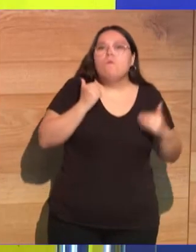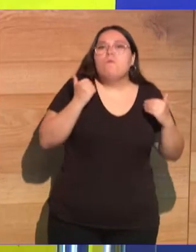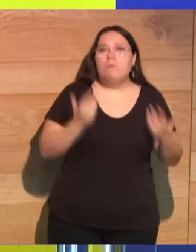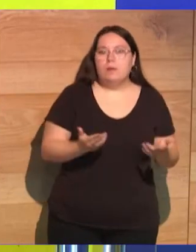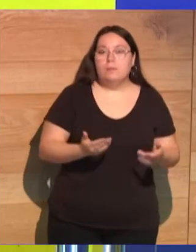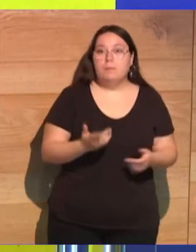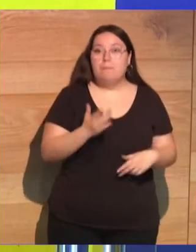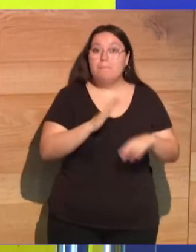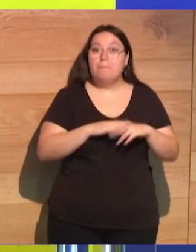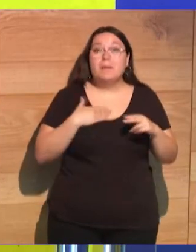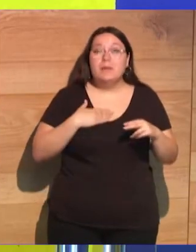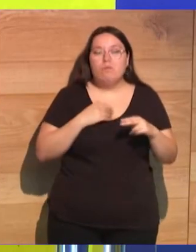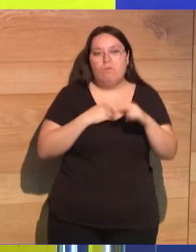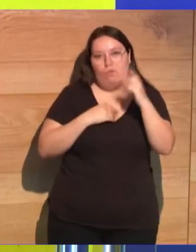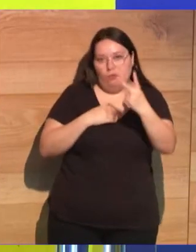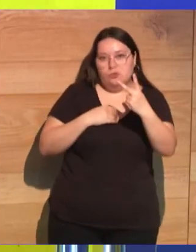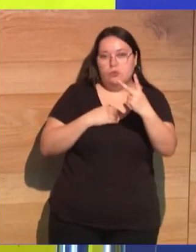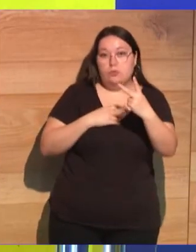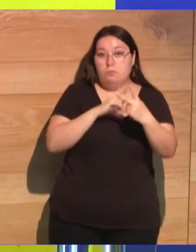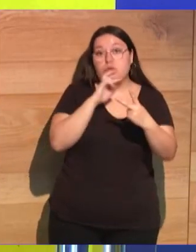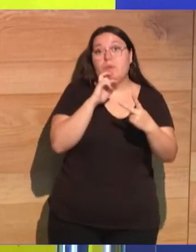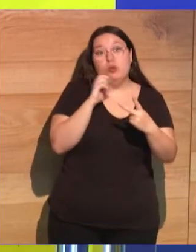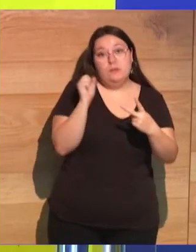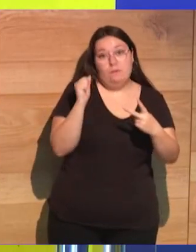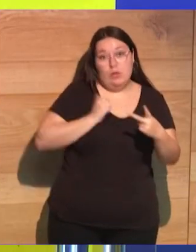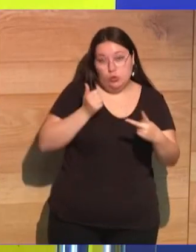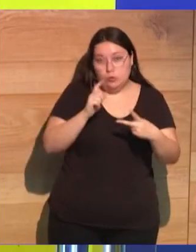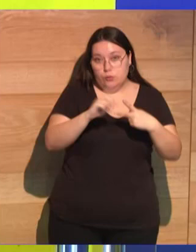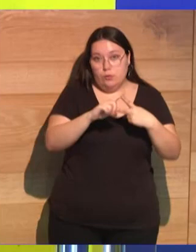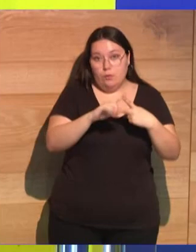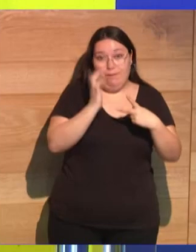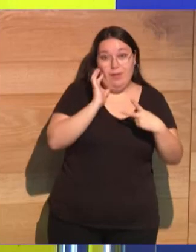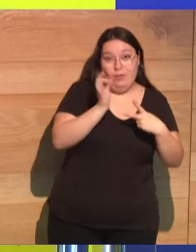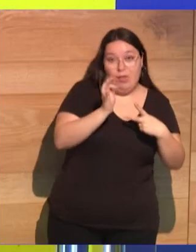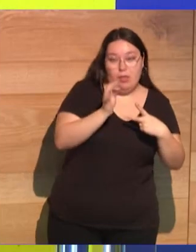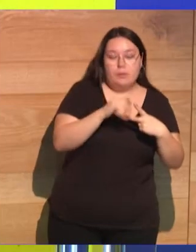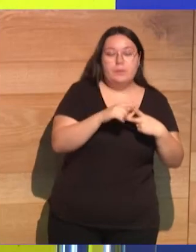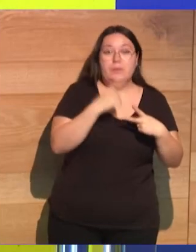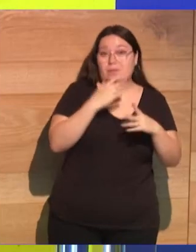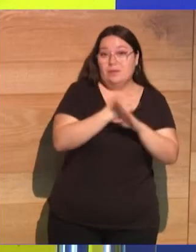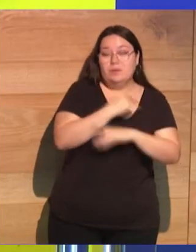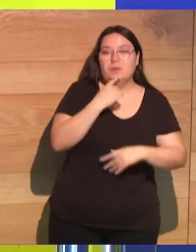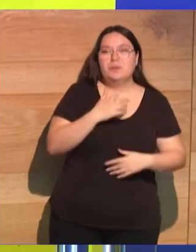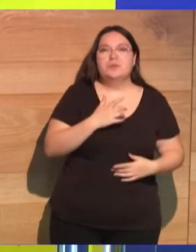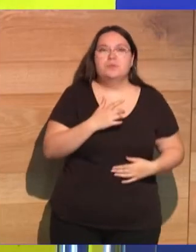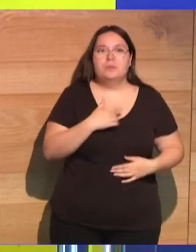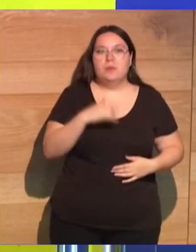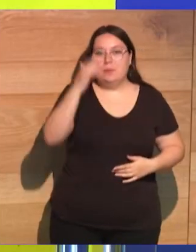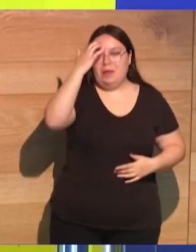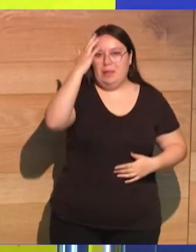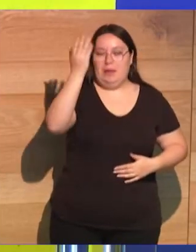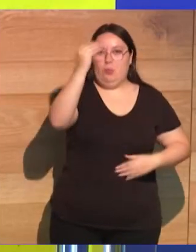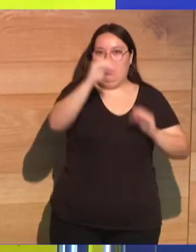Pues para mí 2, que son valores falsos. Uno, el de verdad, Lo que antes decíamos de las alucinaciones